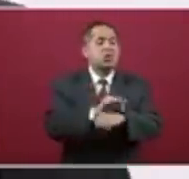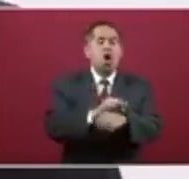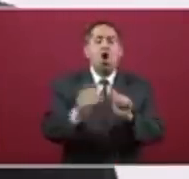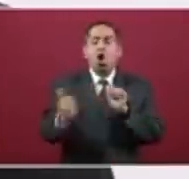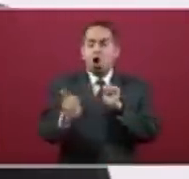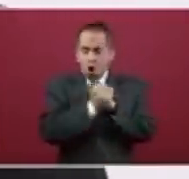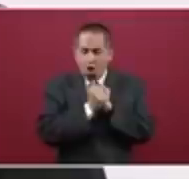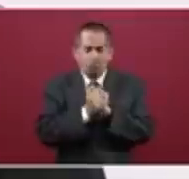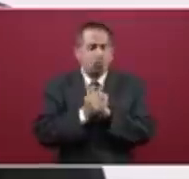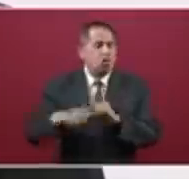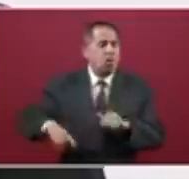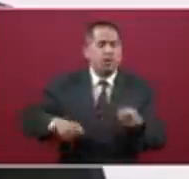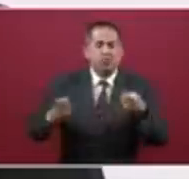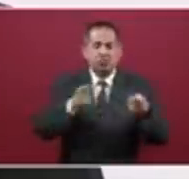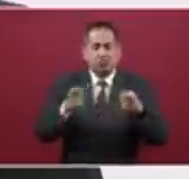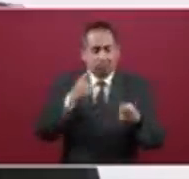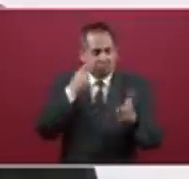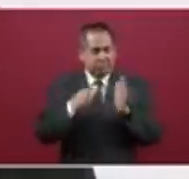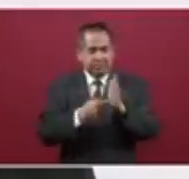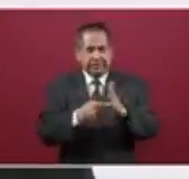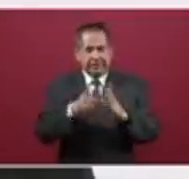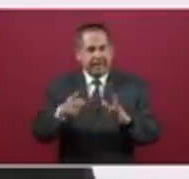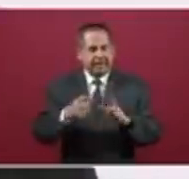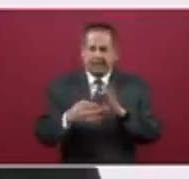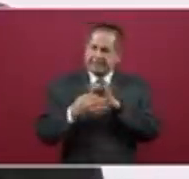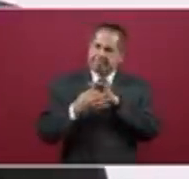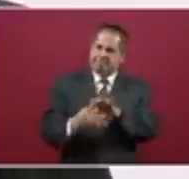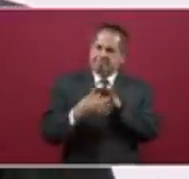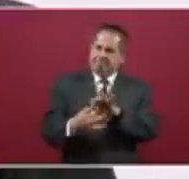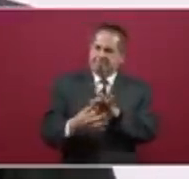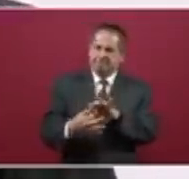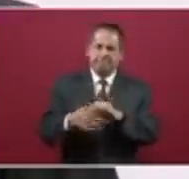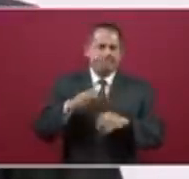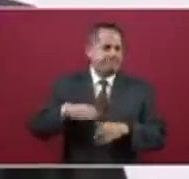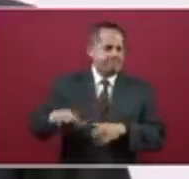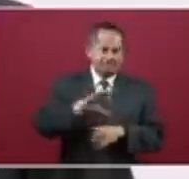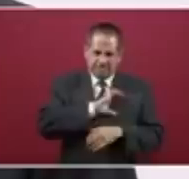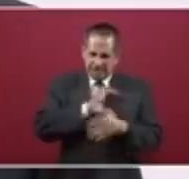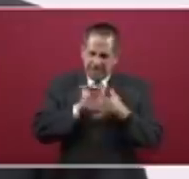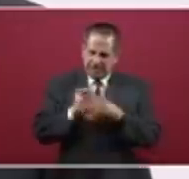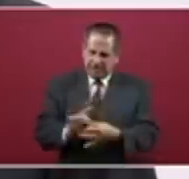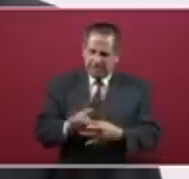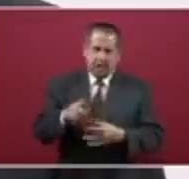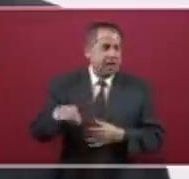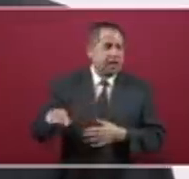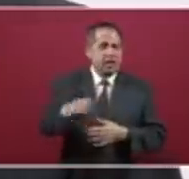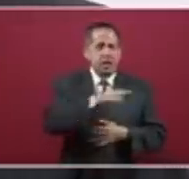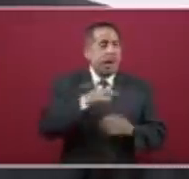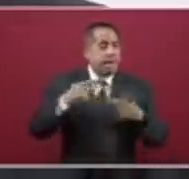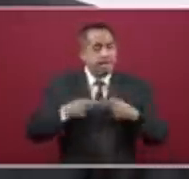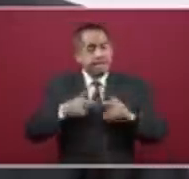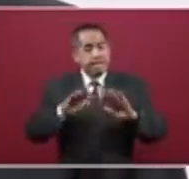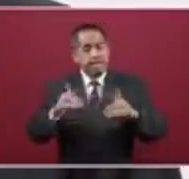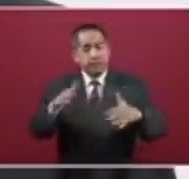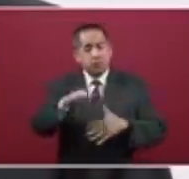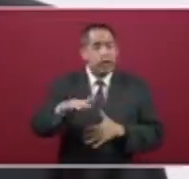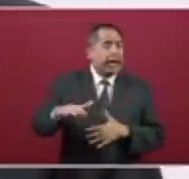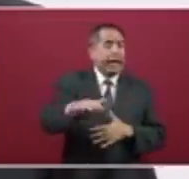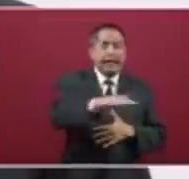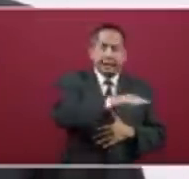pueblo ahí está la actitud solidaria fraterna de la gente